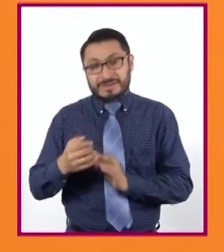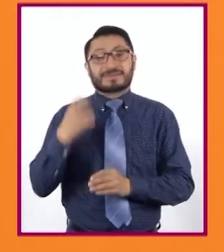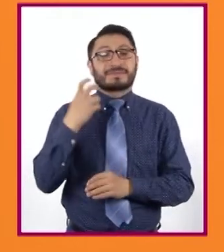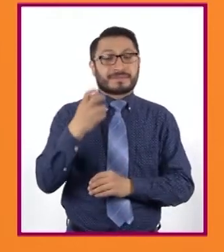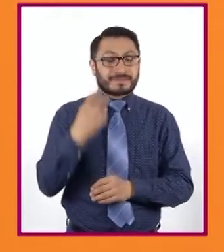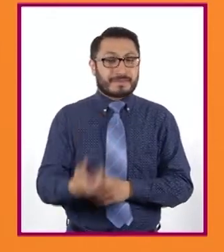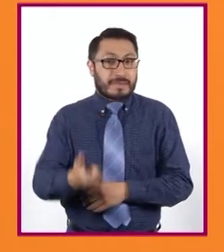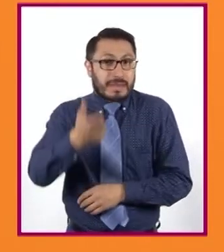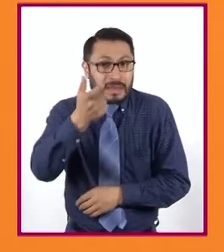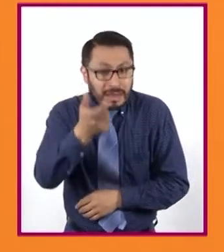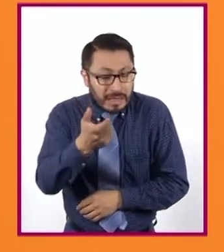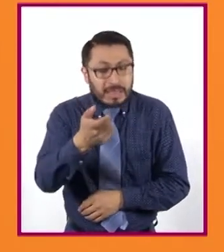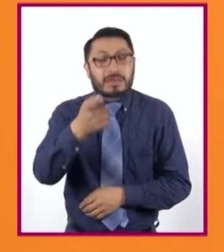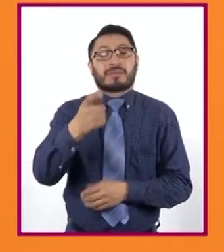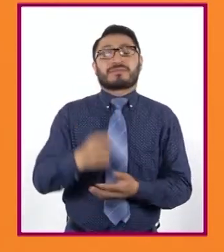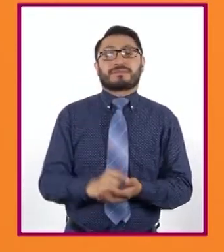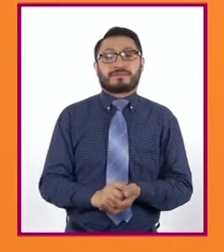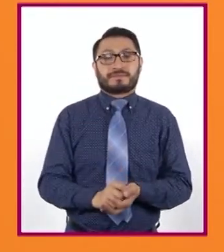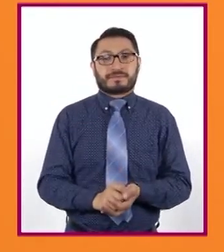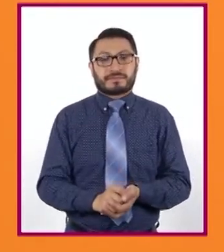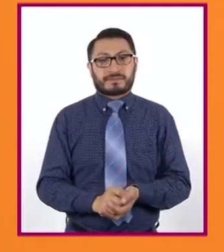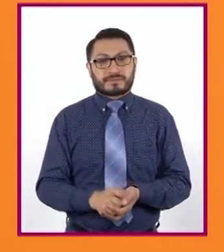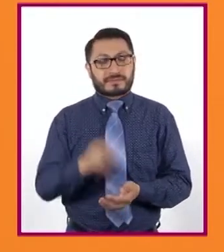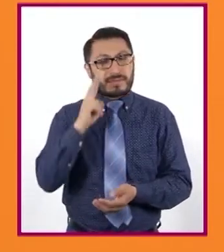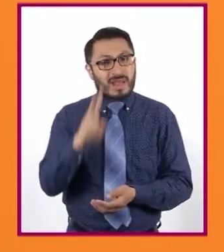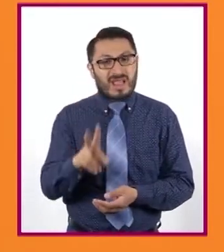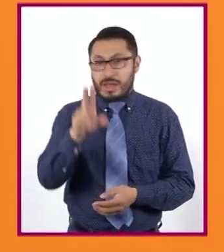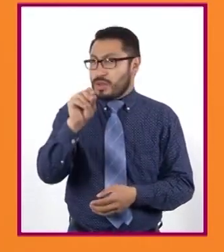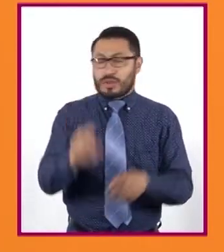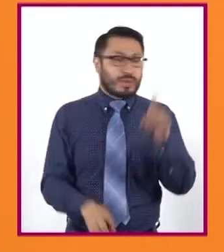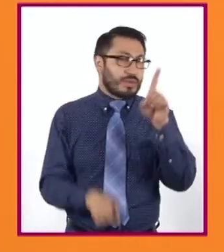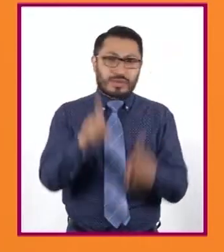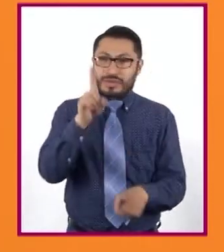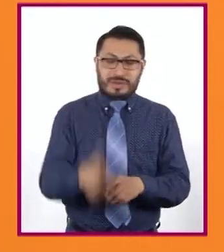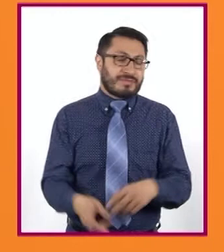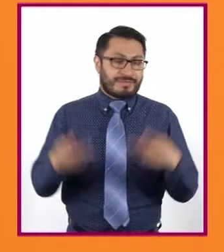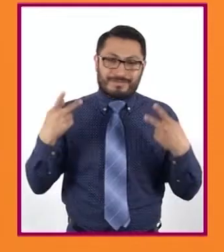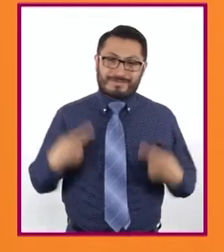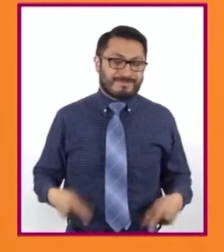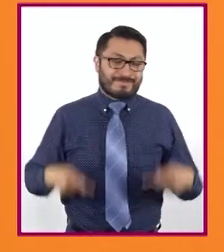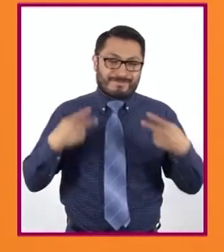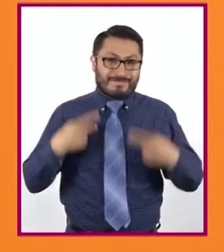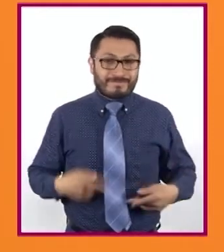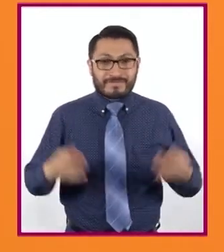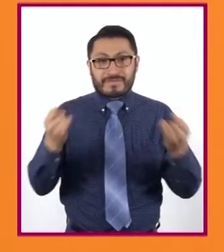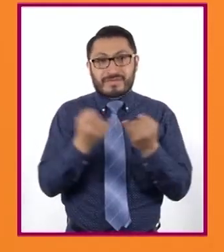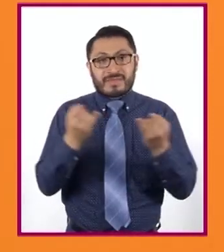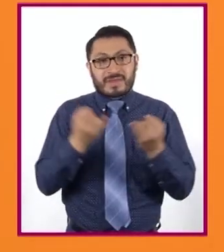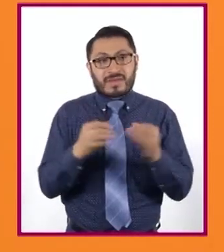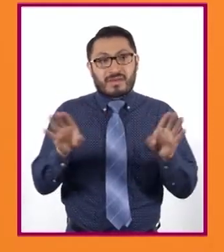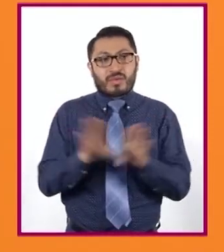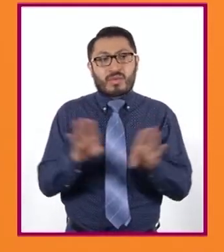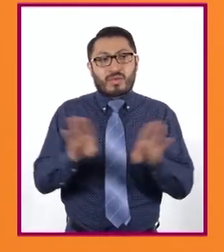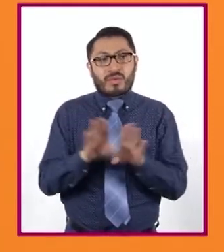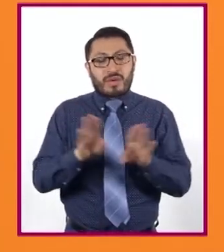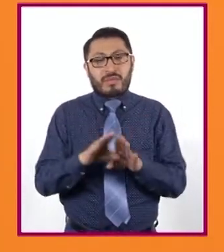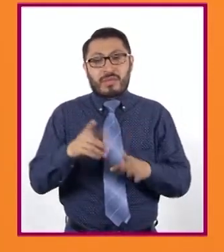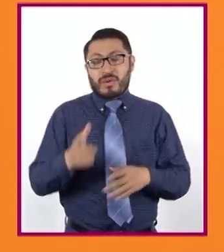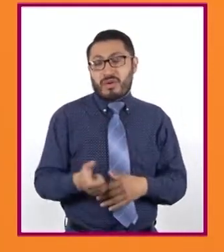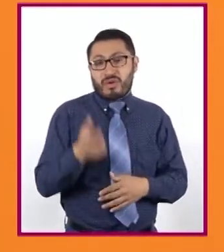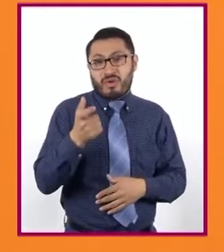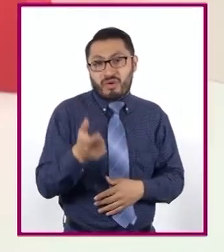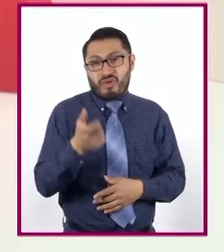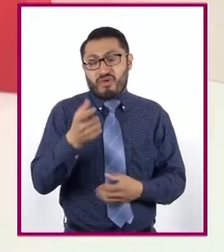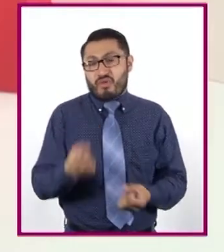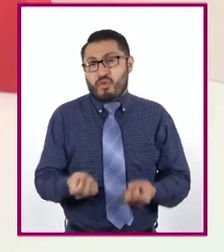considera el ingreso. Ya vimos que este no siempre depende de las personas. También se puede considerar el costo de los